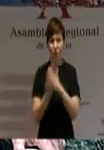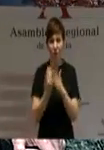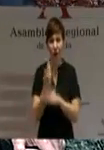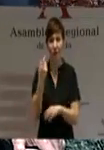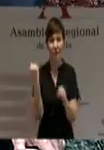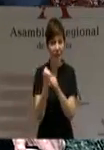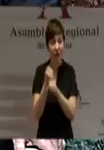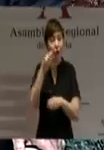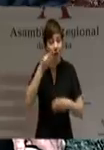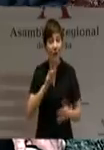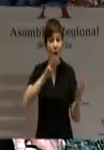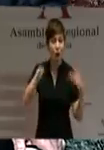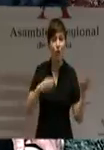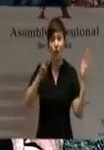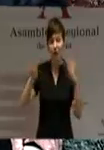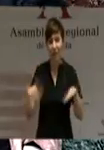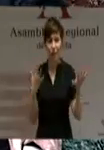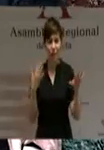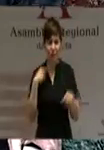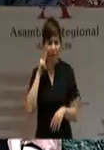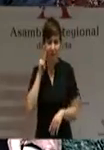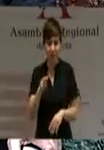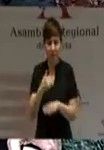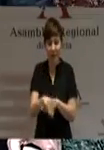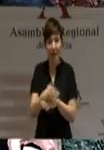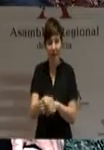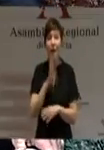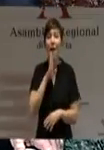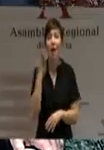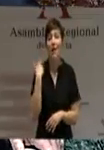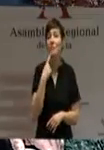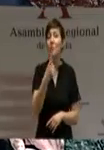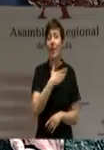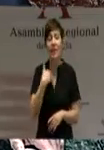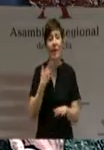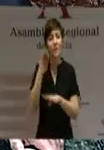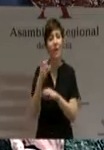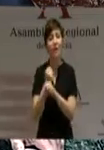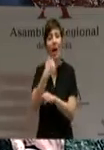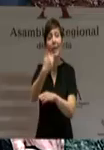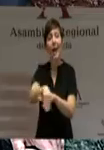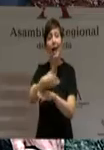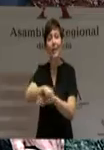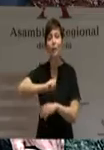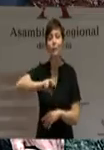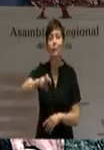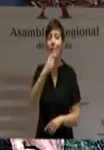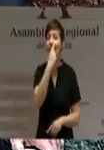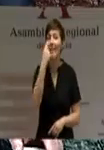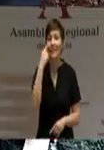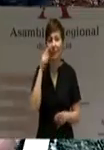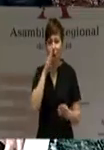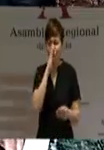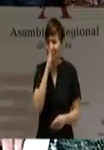realmente 8 y 10 horas. Eso se ve pisando la calle. Por una miseria salarial que lleva y conduce a